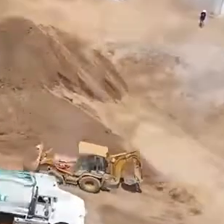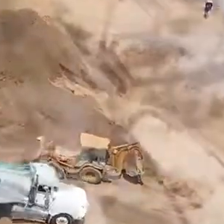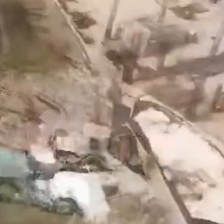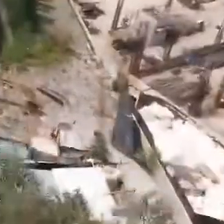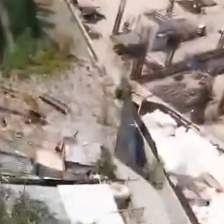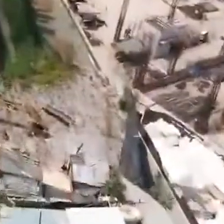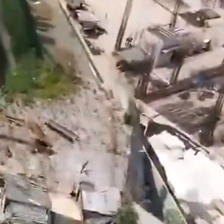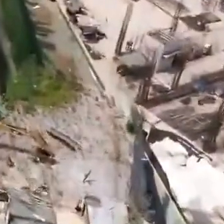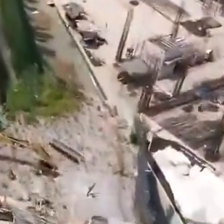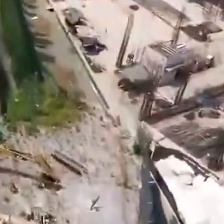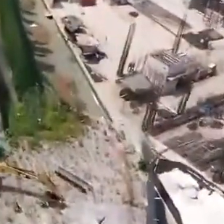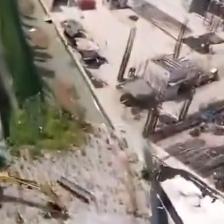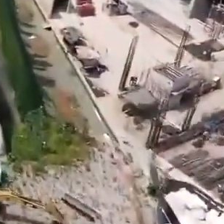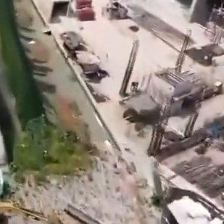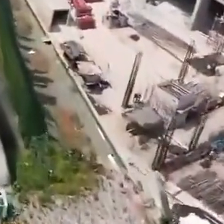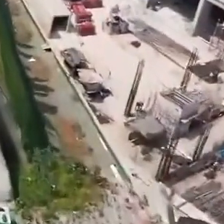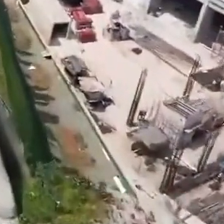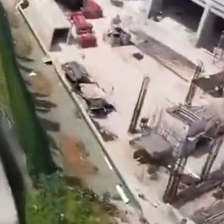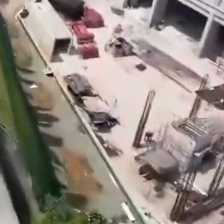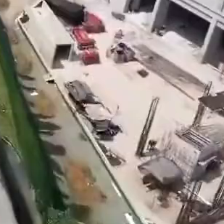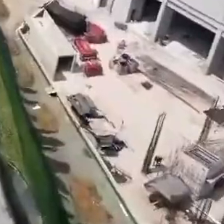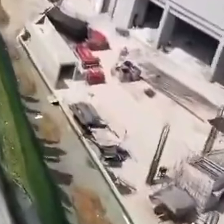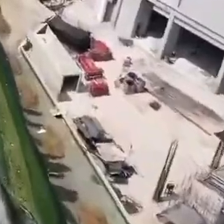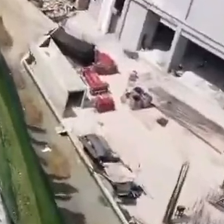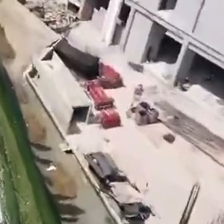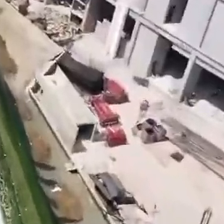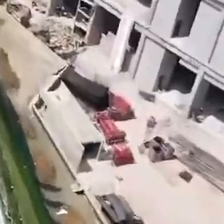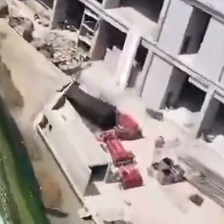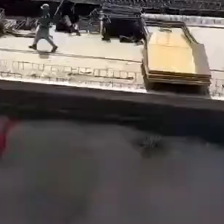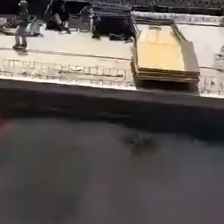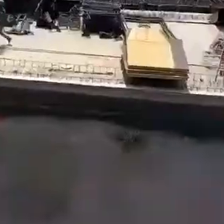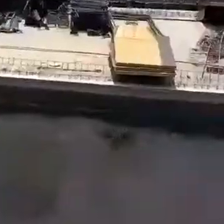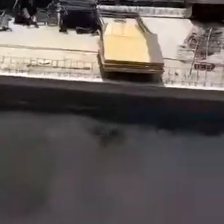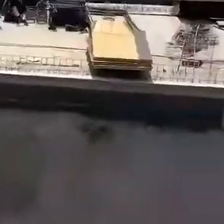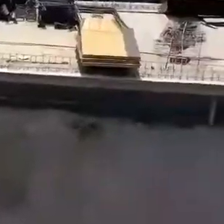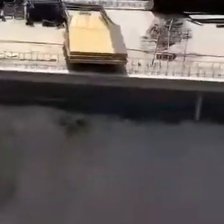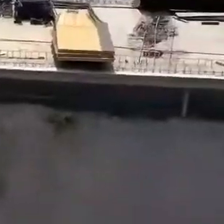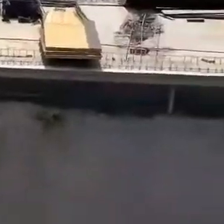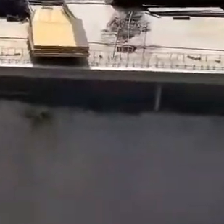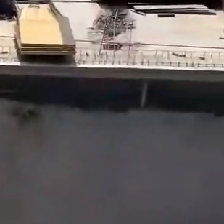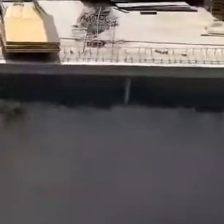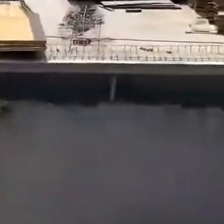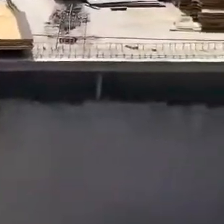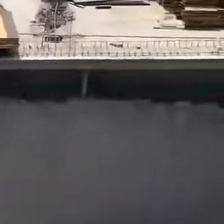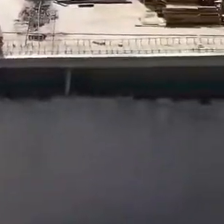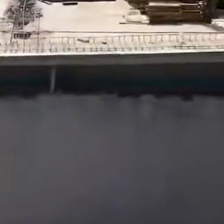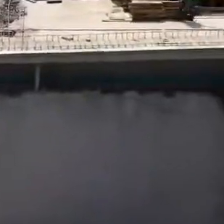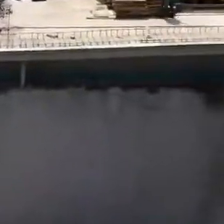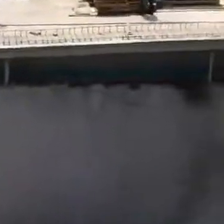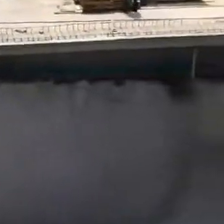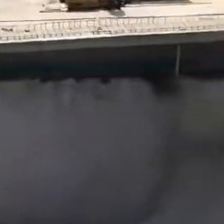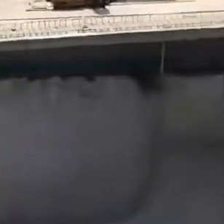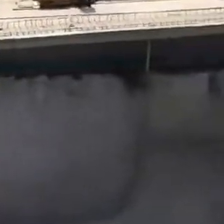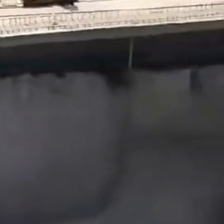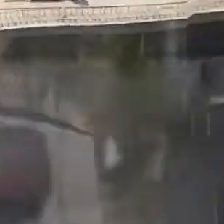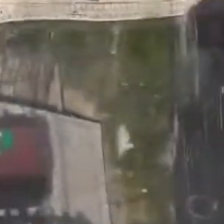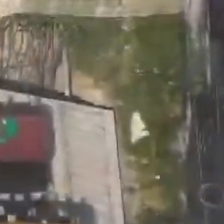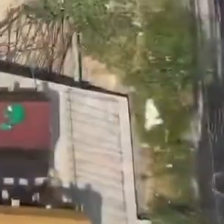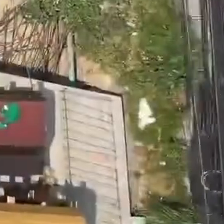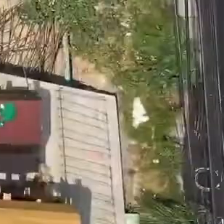estabilidad. Arteaga y Salazar. Se tensaron 4 traves del cuerpo oriente y se prepara el armado de las traves 6 y